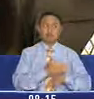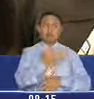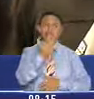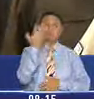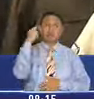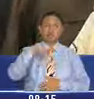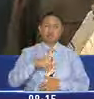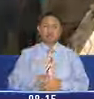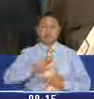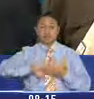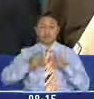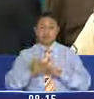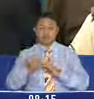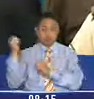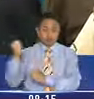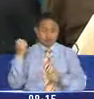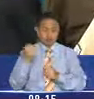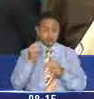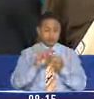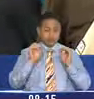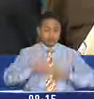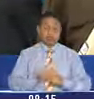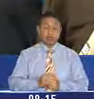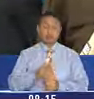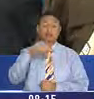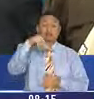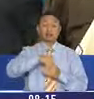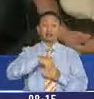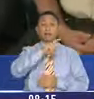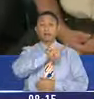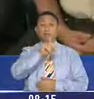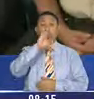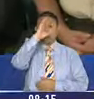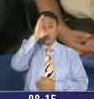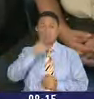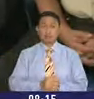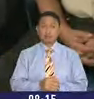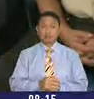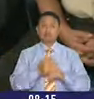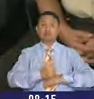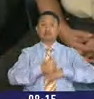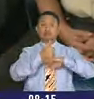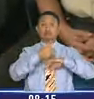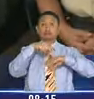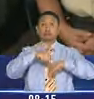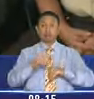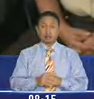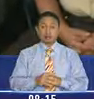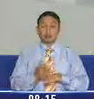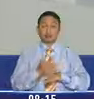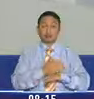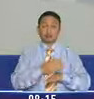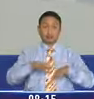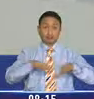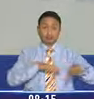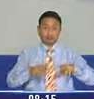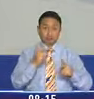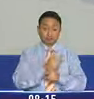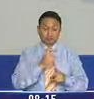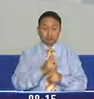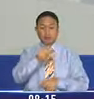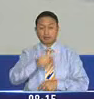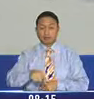través de una minga comunitaria. Van a estar aquí 21 policías en turnos permanentes. Las autoridades aspiran que con las actividades preventivas, la paz